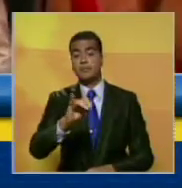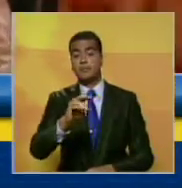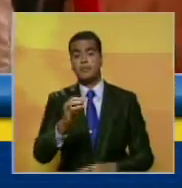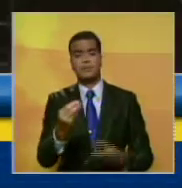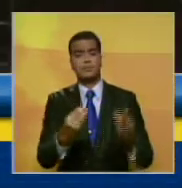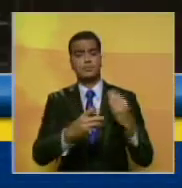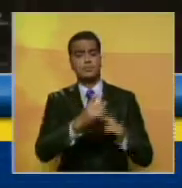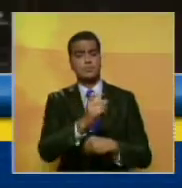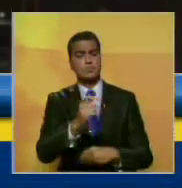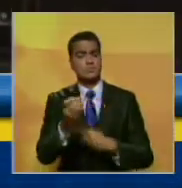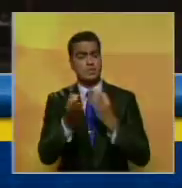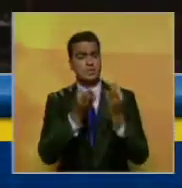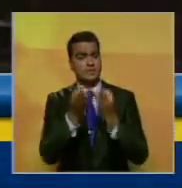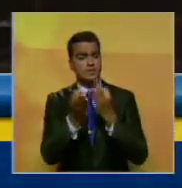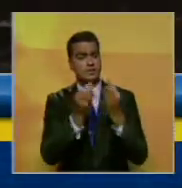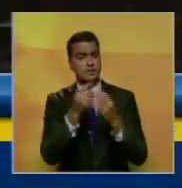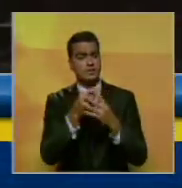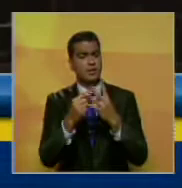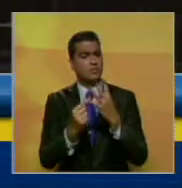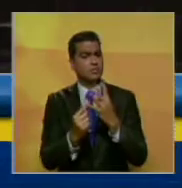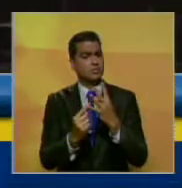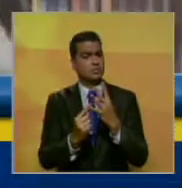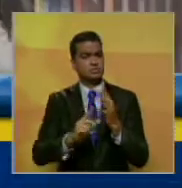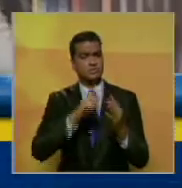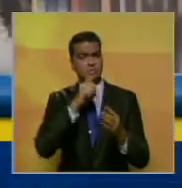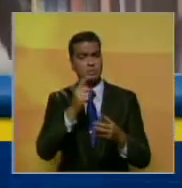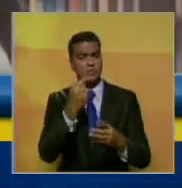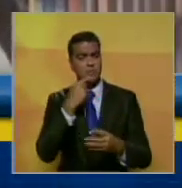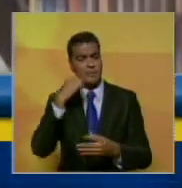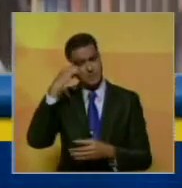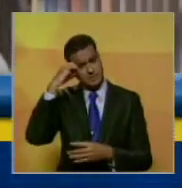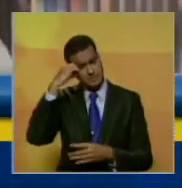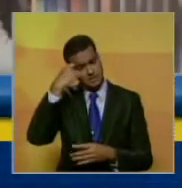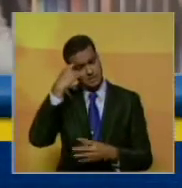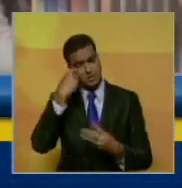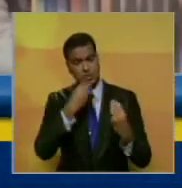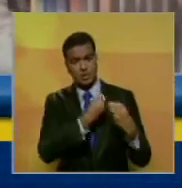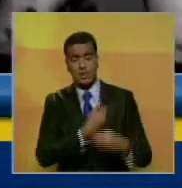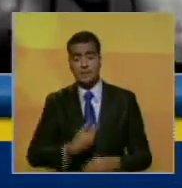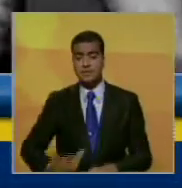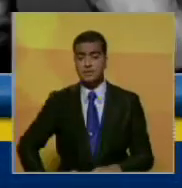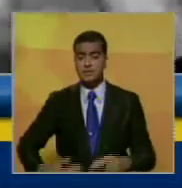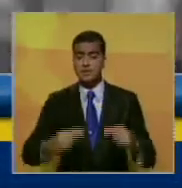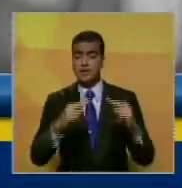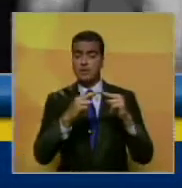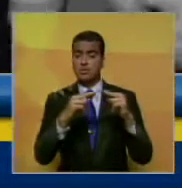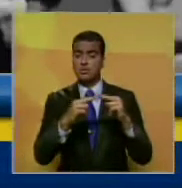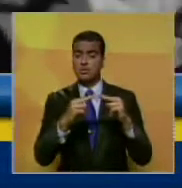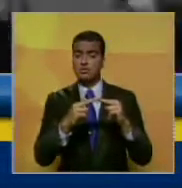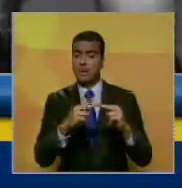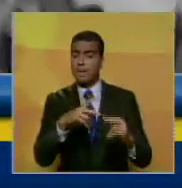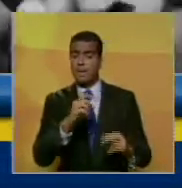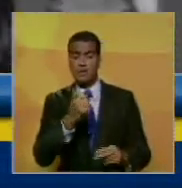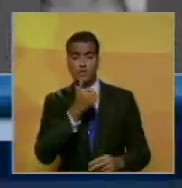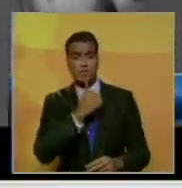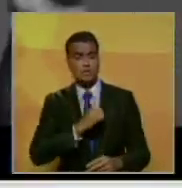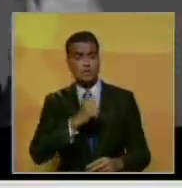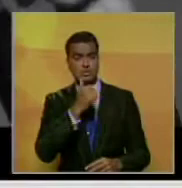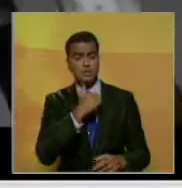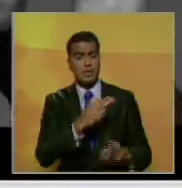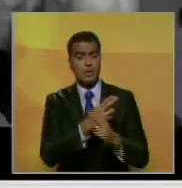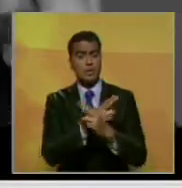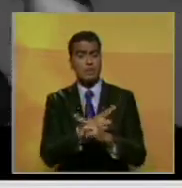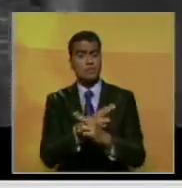de sus fanáticos interpretaron el hecho como un insulto, considerando que el mandatario es conocido por su intolerancia a la